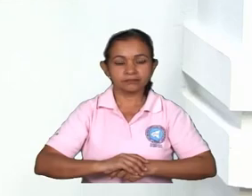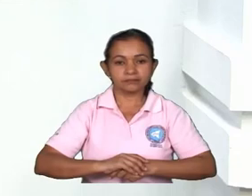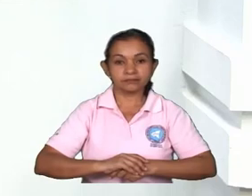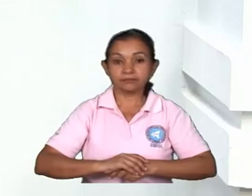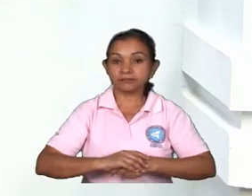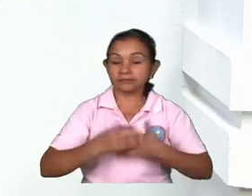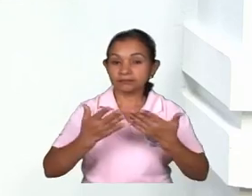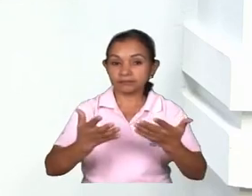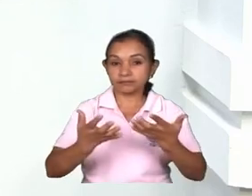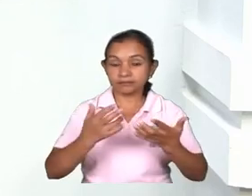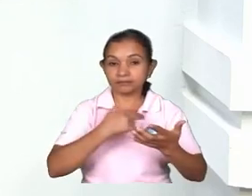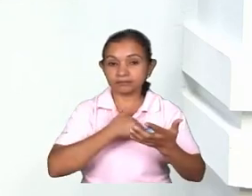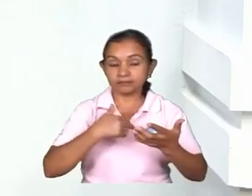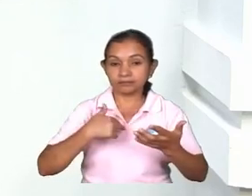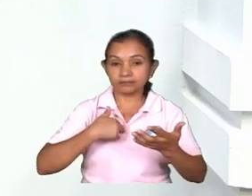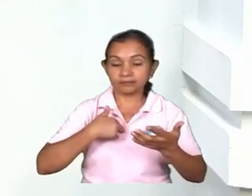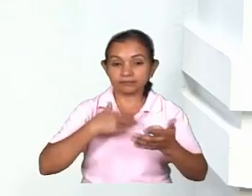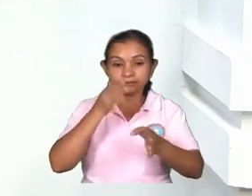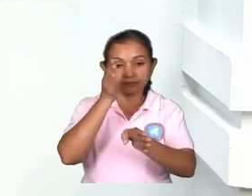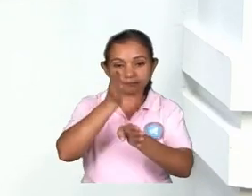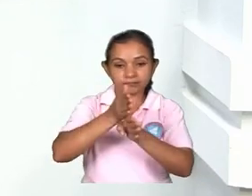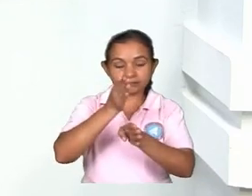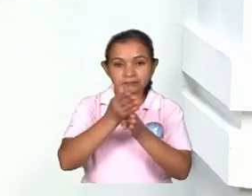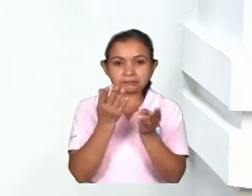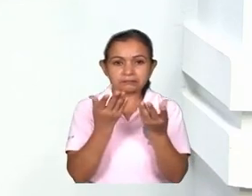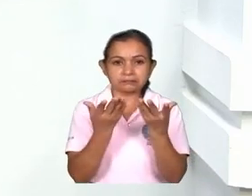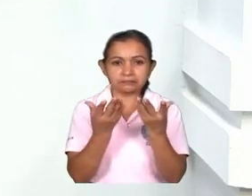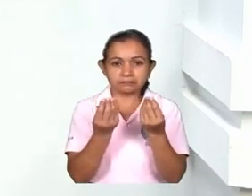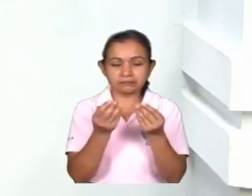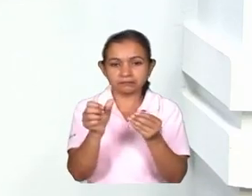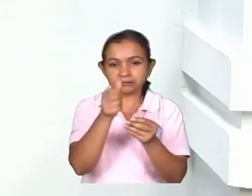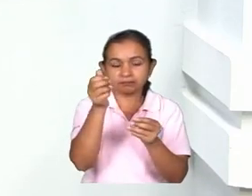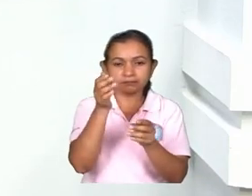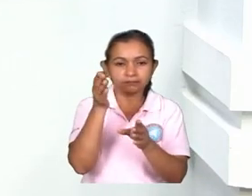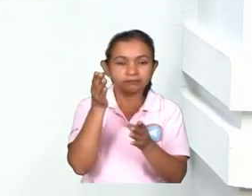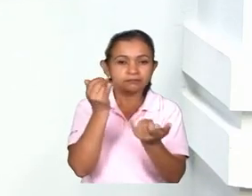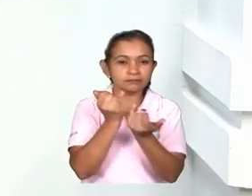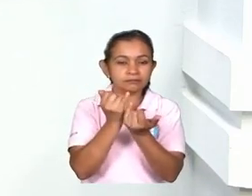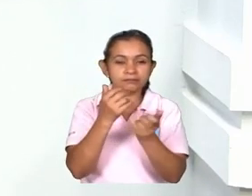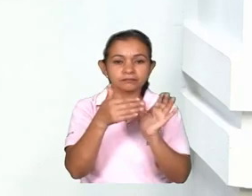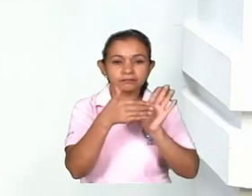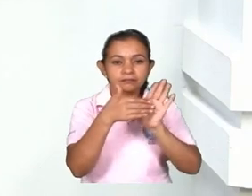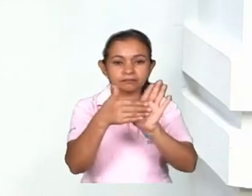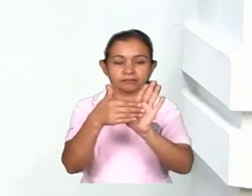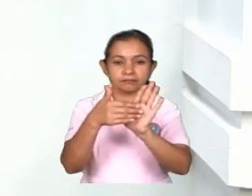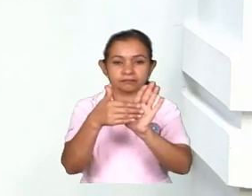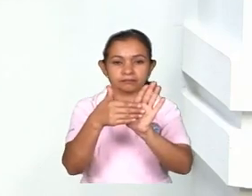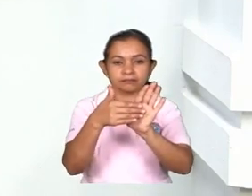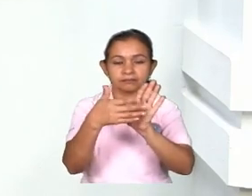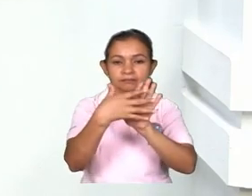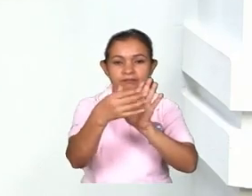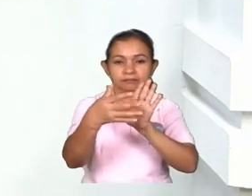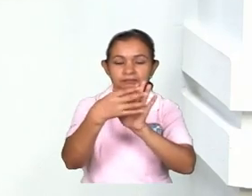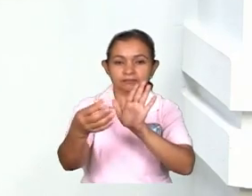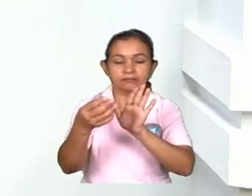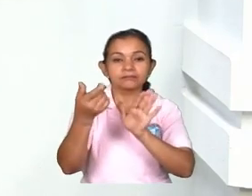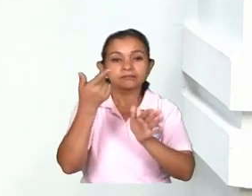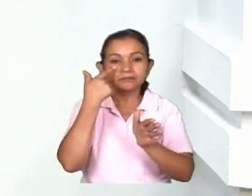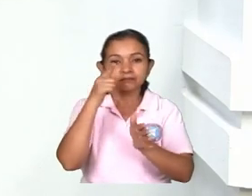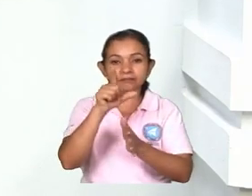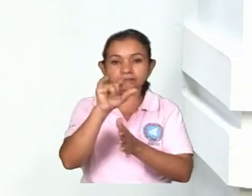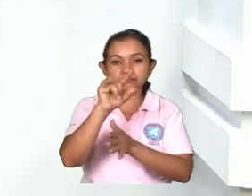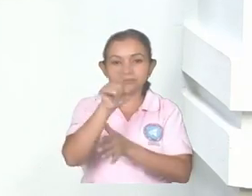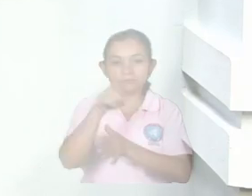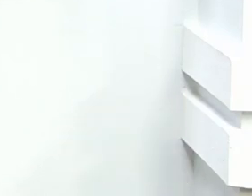El reto inspirado en una popular película de terror y otros videos curiosos se los mostramos en nuestro segmento Lo Viral con Liz